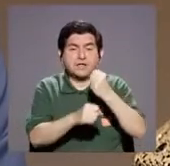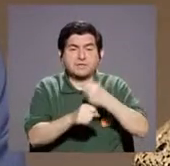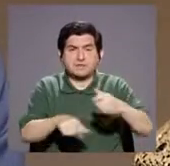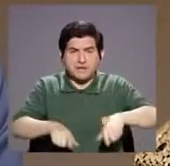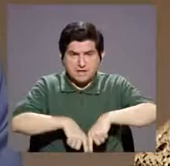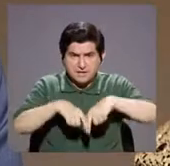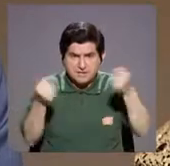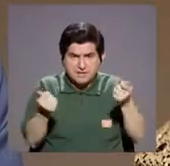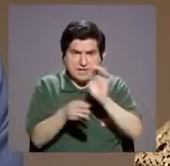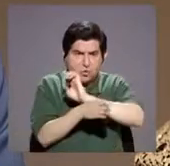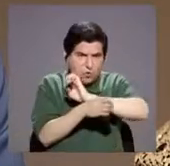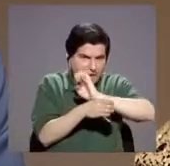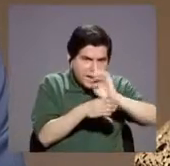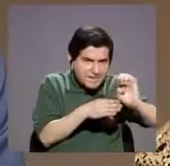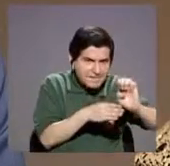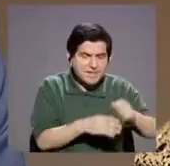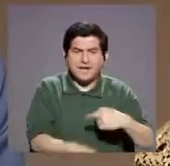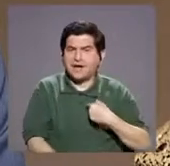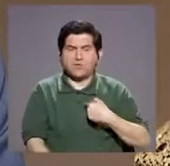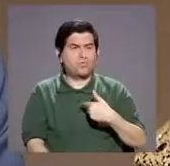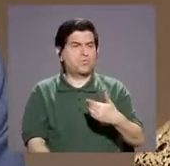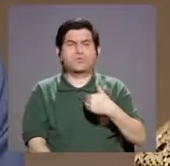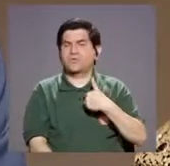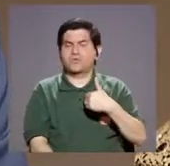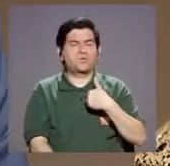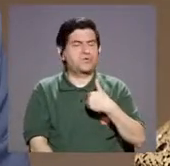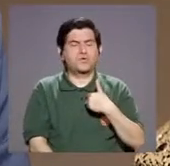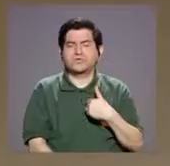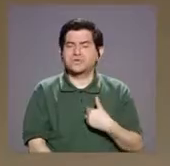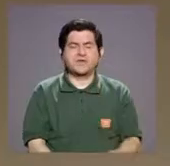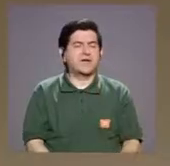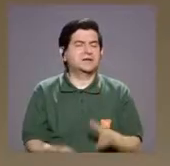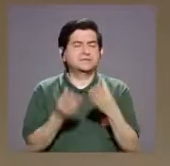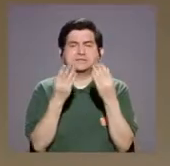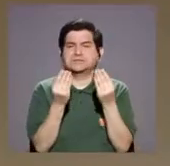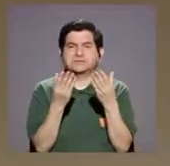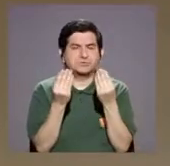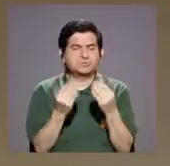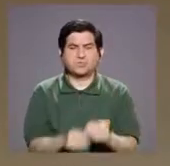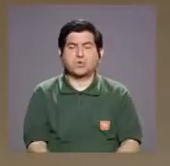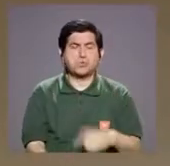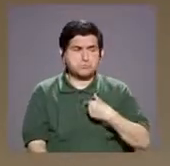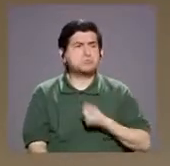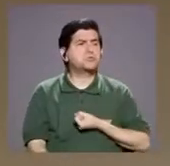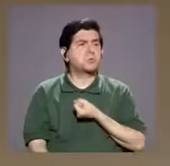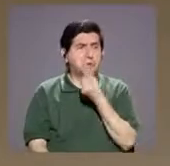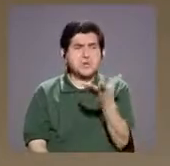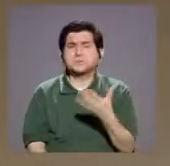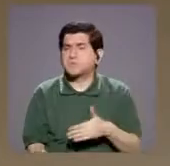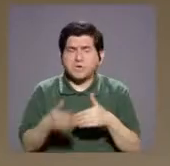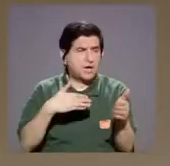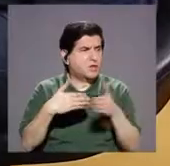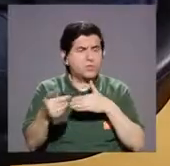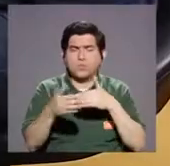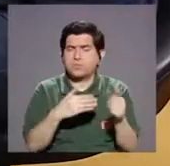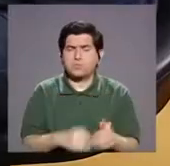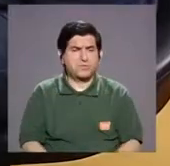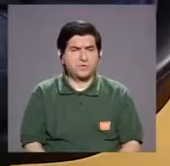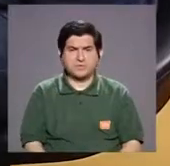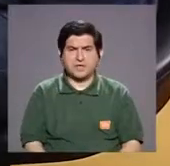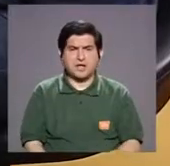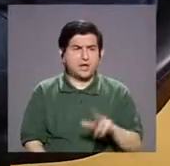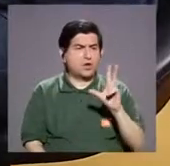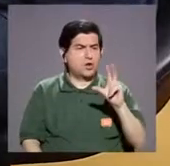ética es que uno no tiene radio que la imagen entonces fácilmente puedo expresarme alrededor de cualquier político porque no hay